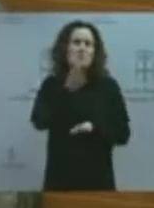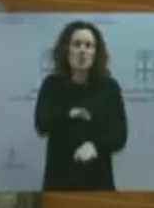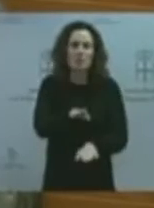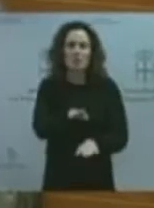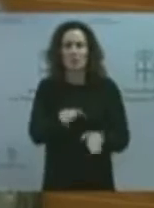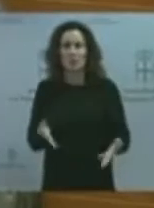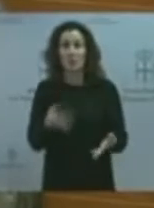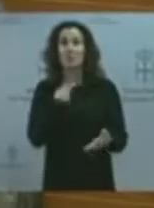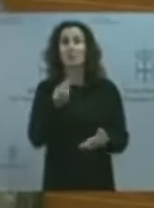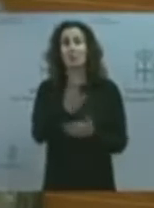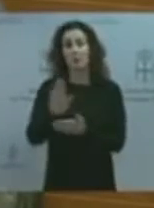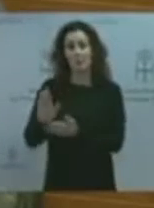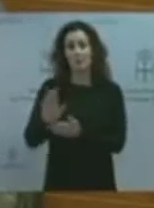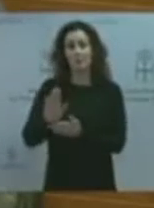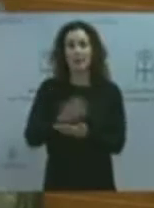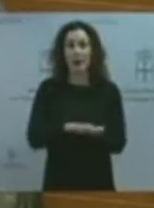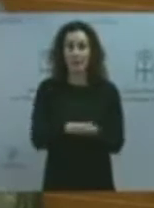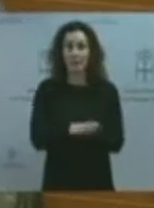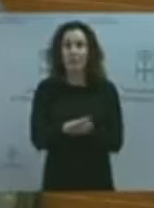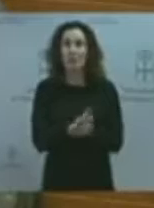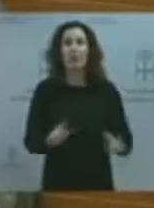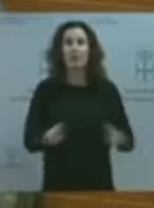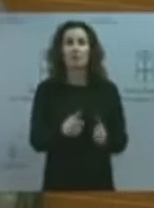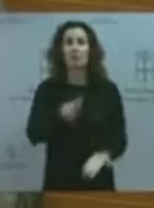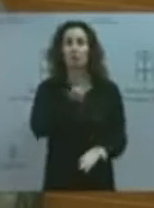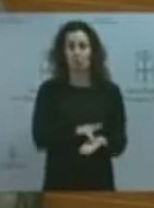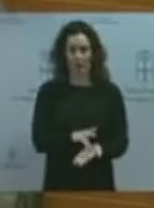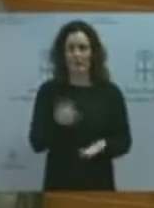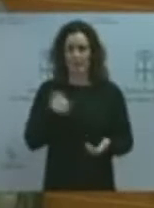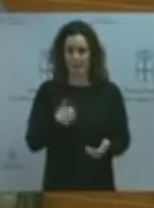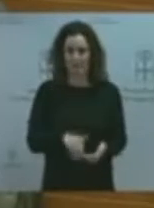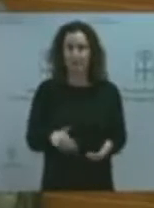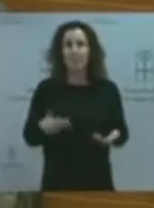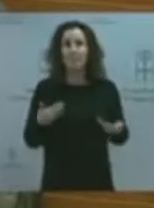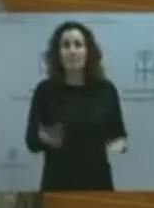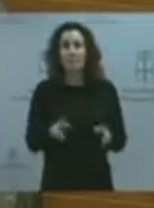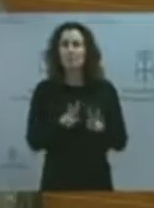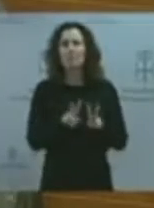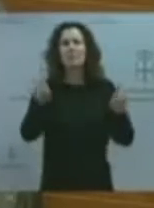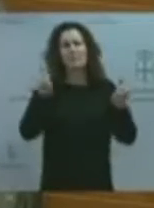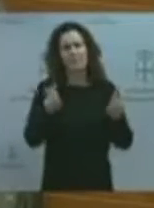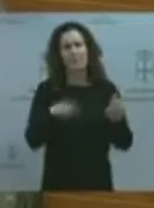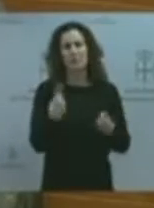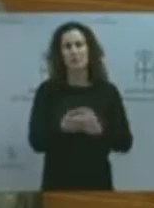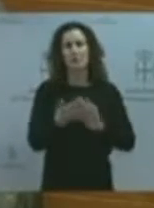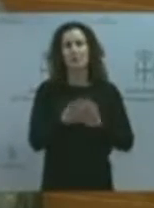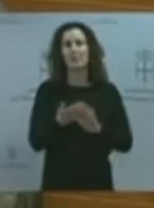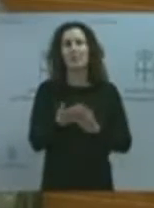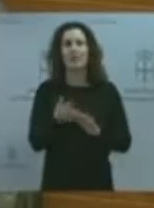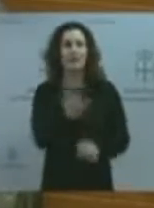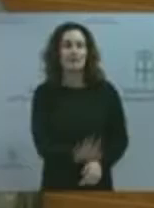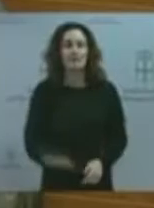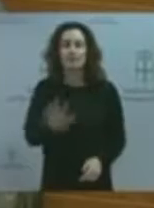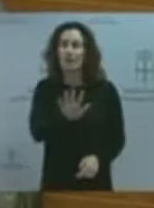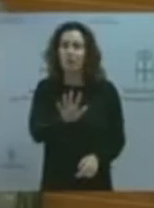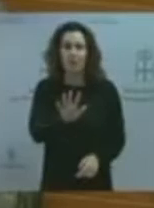reunión que tuvimos en Presidencia. Porque este es un tema que podríamos decir de Estado, ¿no?, fundamental para los intereses del Principado de Asturias. Y por eso lo